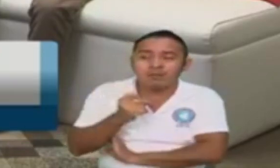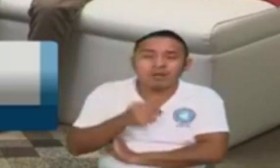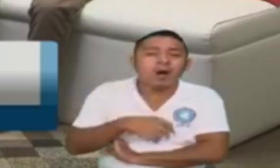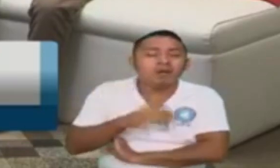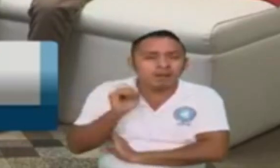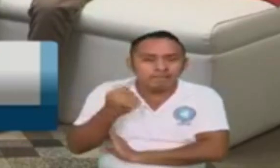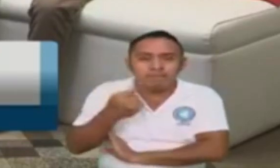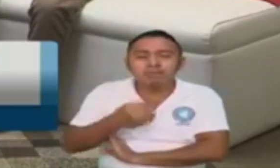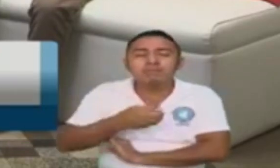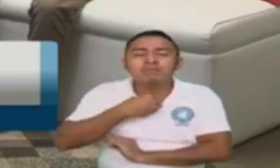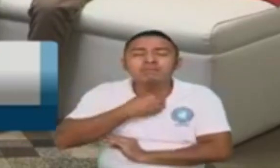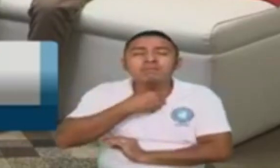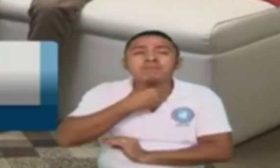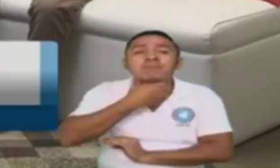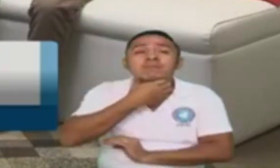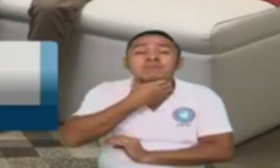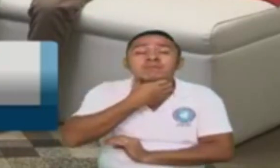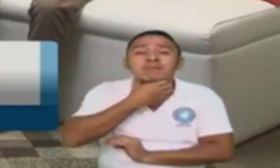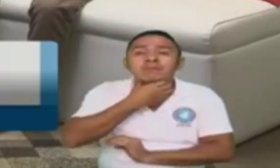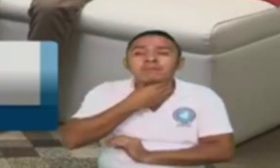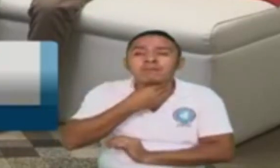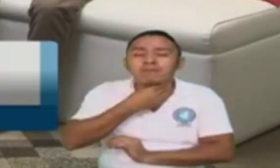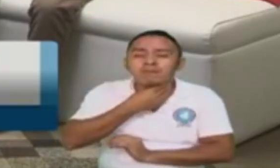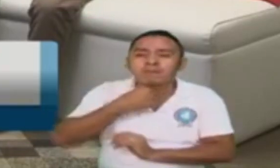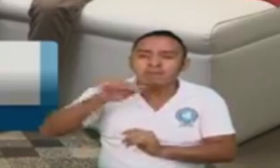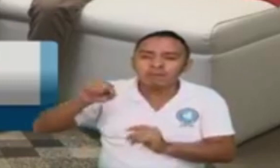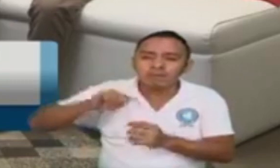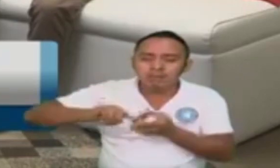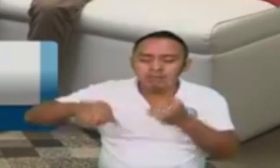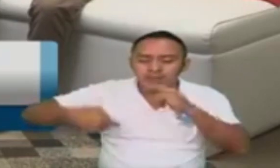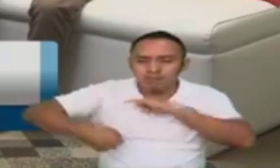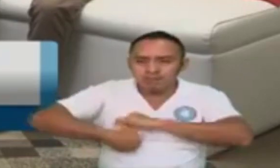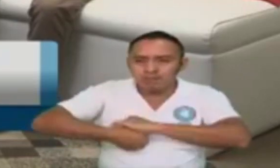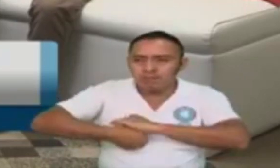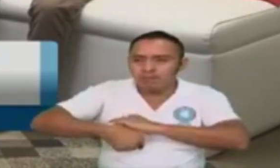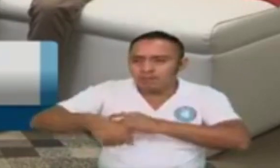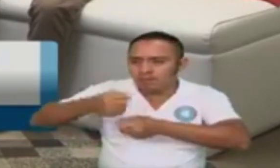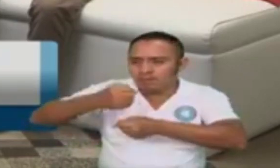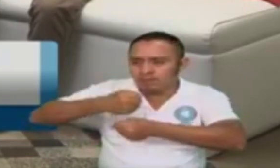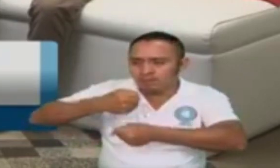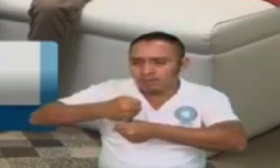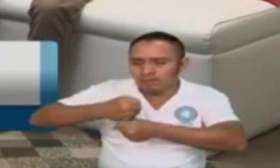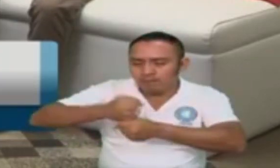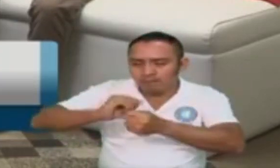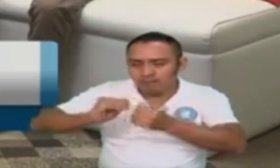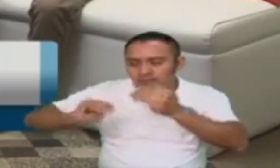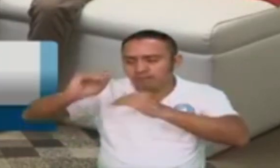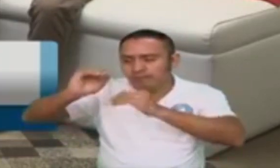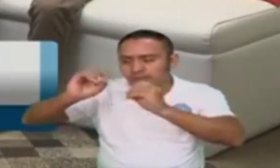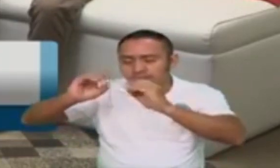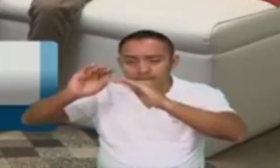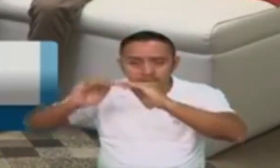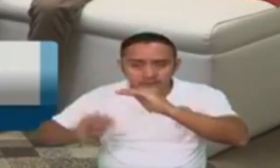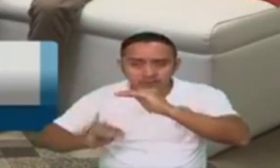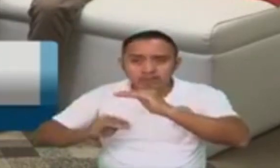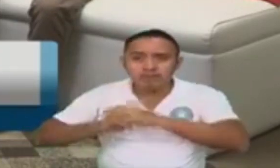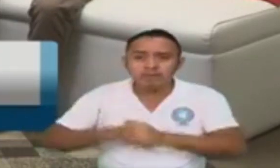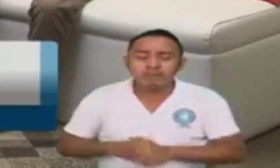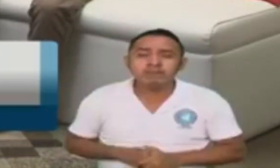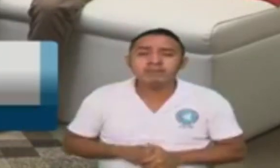la estructura, pero cuando la glándula se altera, ella puede funcionar de más o funcionar menos.